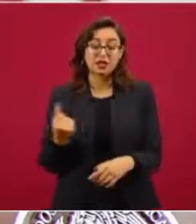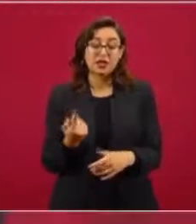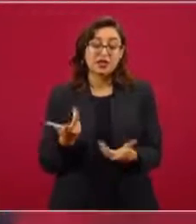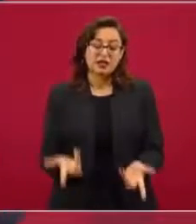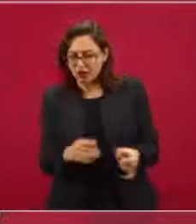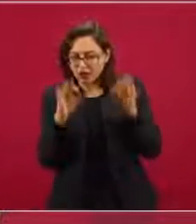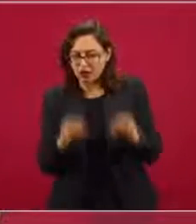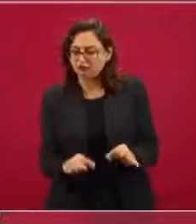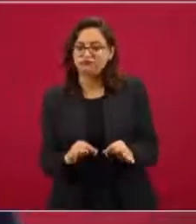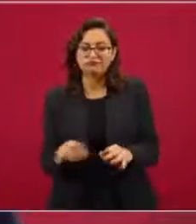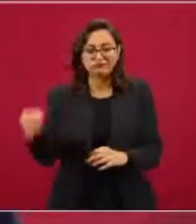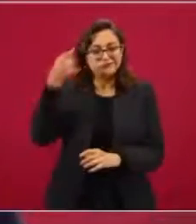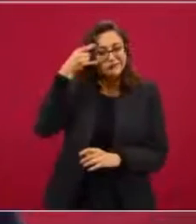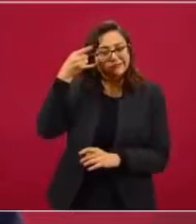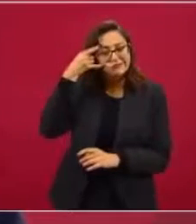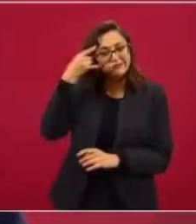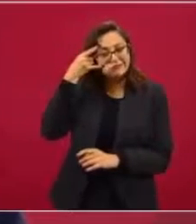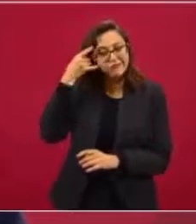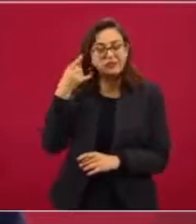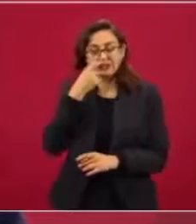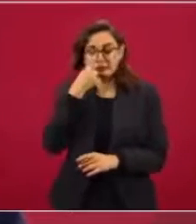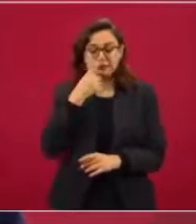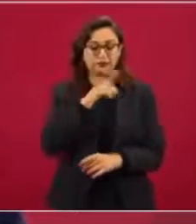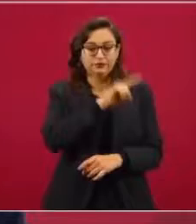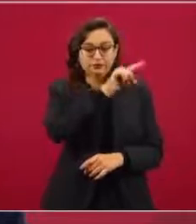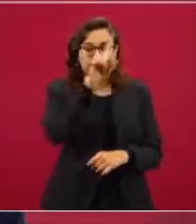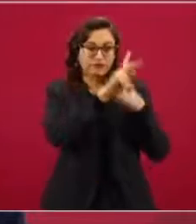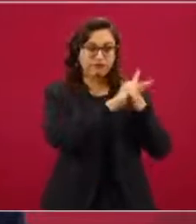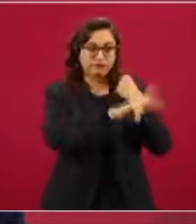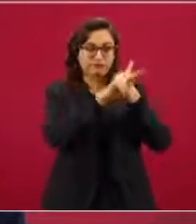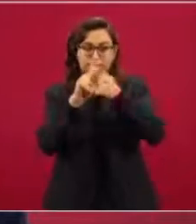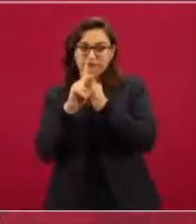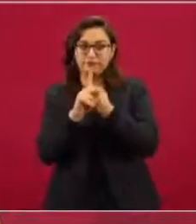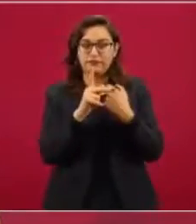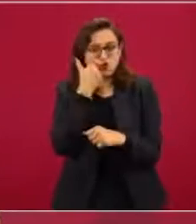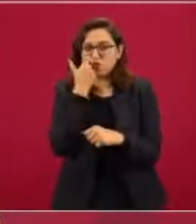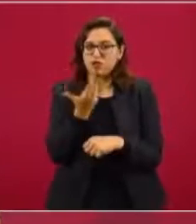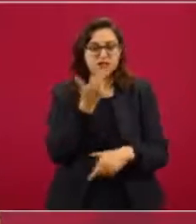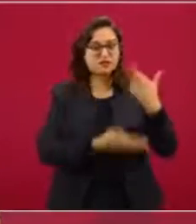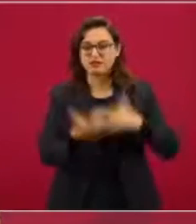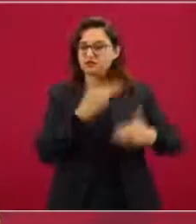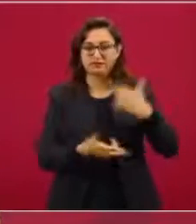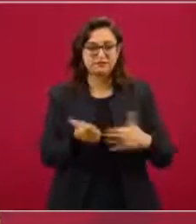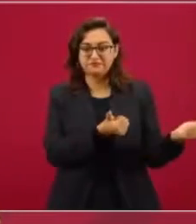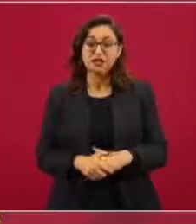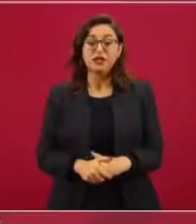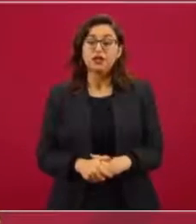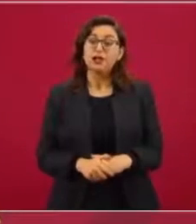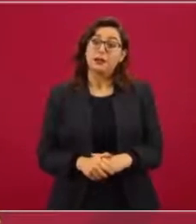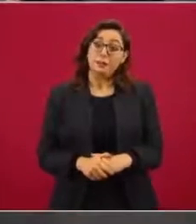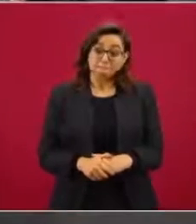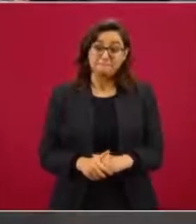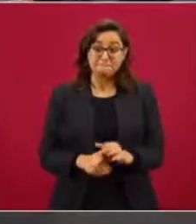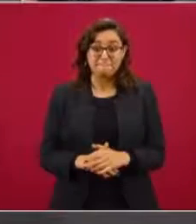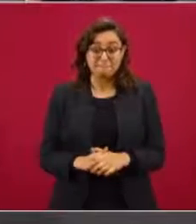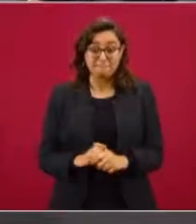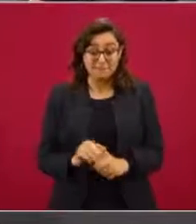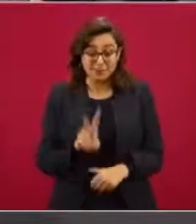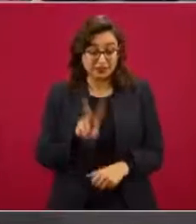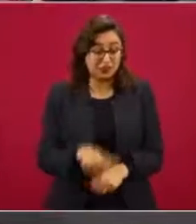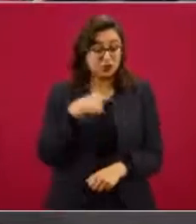hay mucha piratería. Las naciones que tienen estas piezas no quieren devolverlas. Yo estoy pensando seriamente en que presentemos